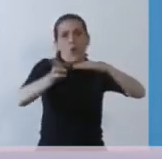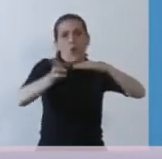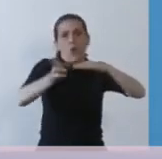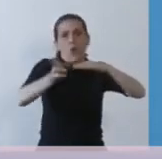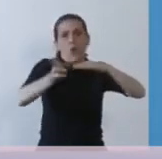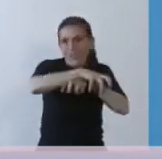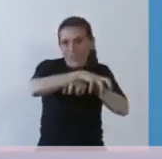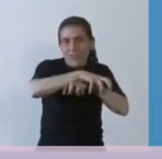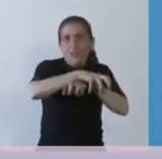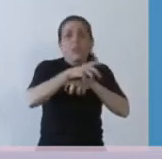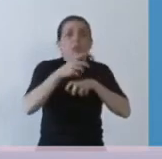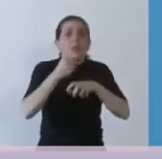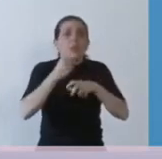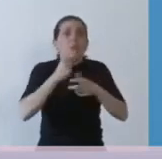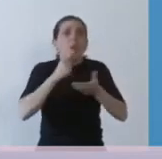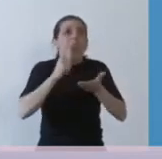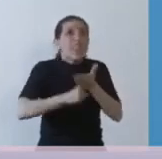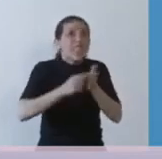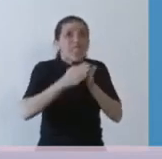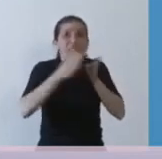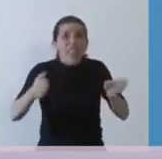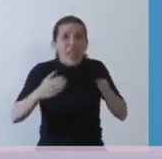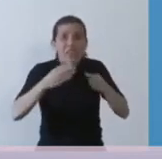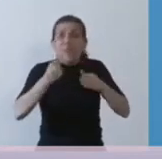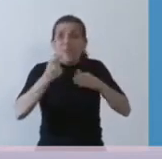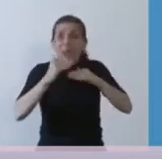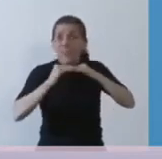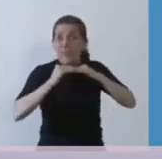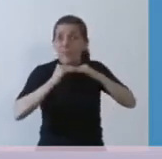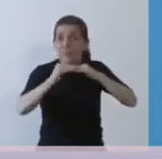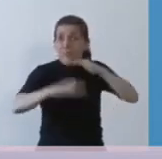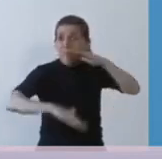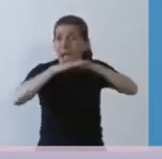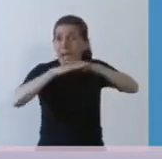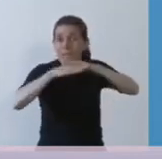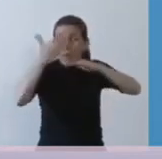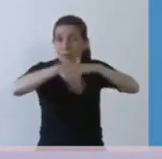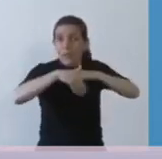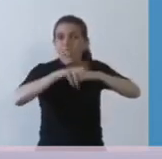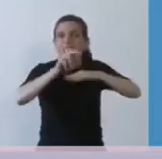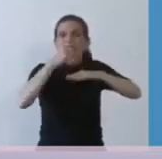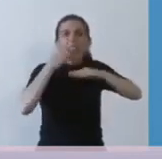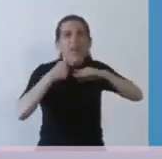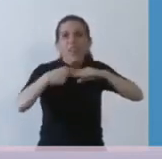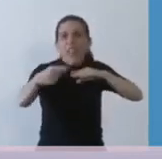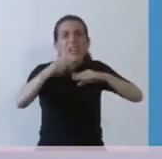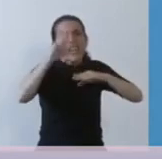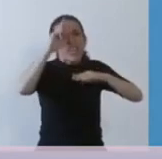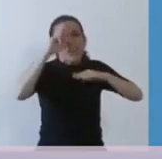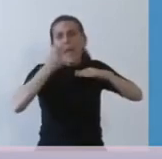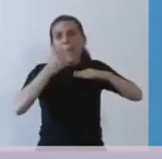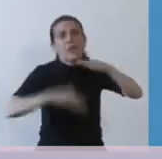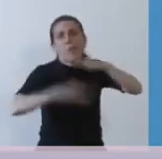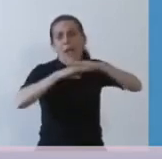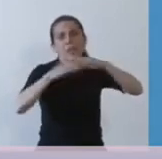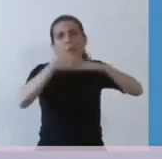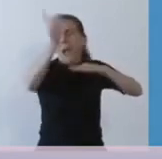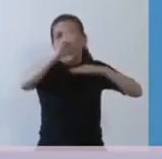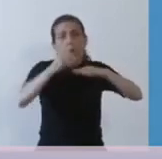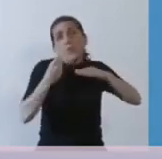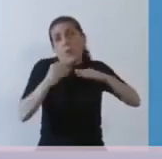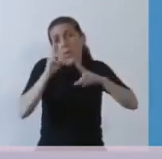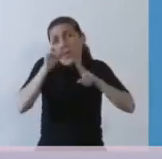cual será establecido por un periodo de 30 días justamente para poder ir dando seguimiento a la situación de crisis